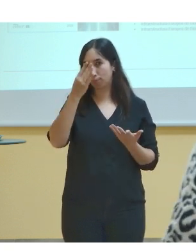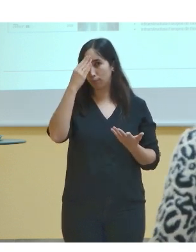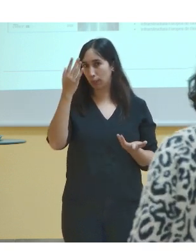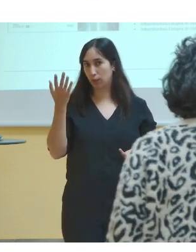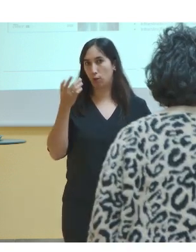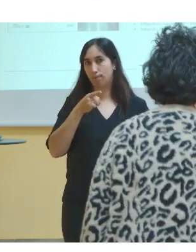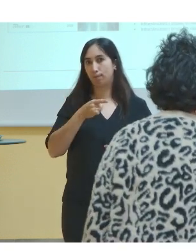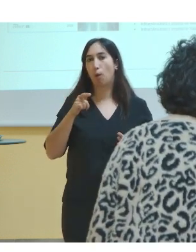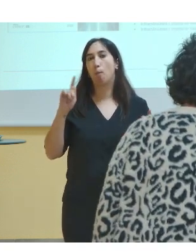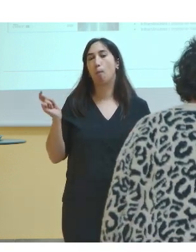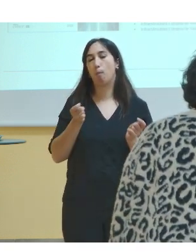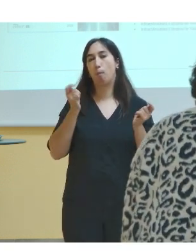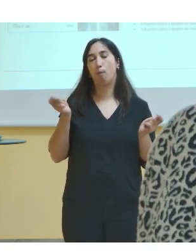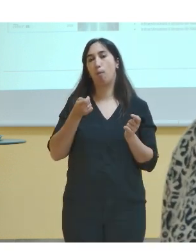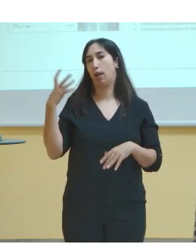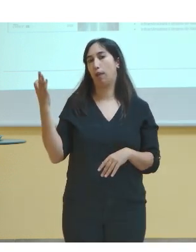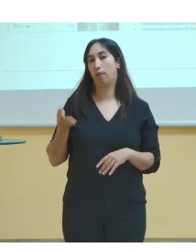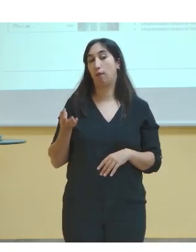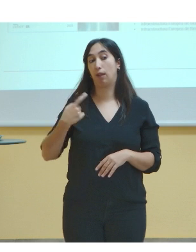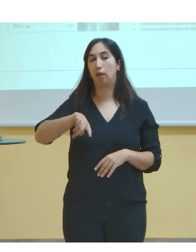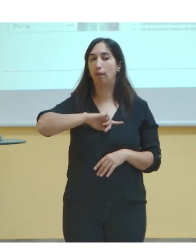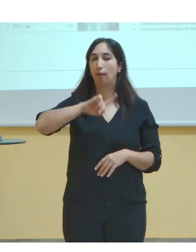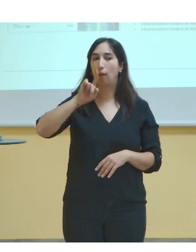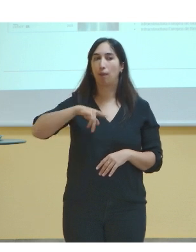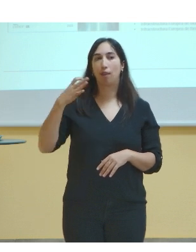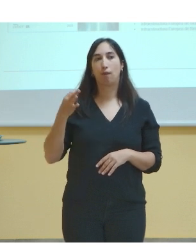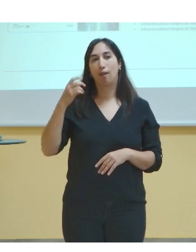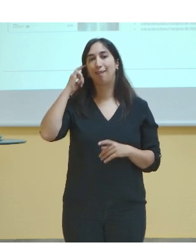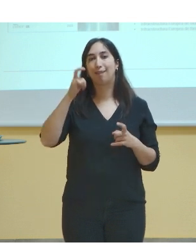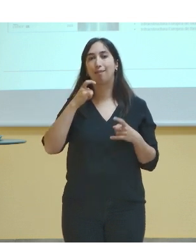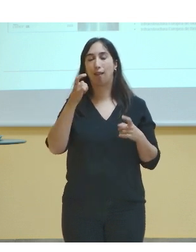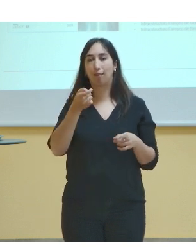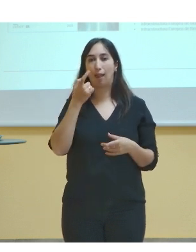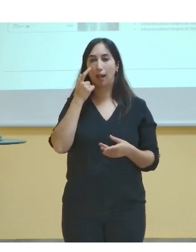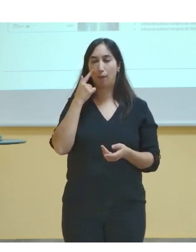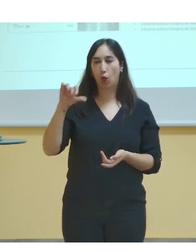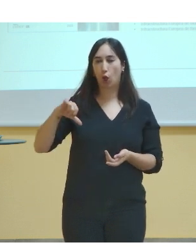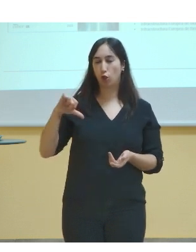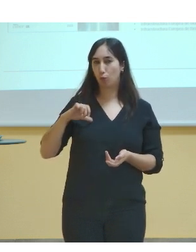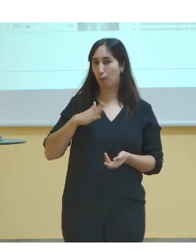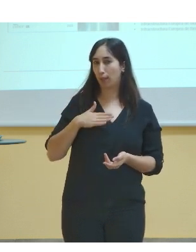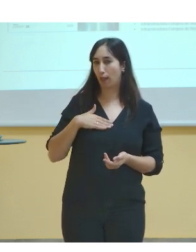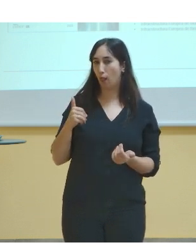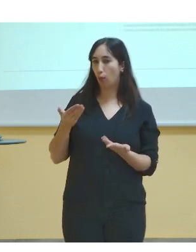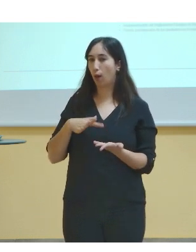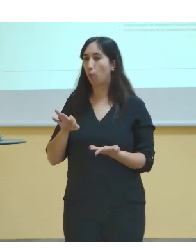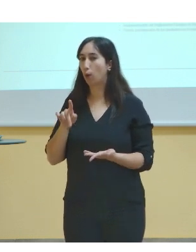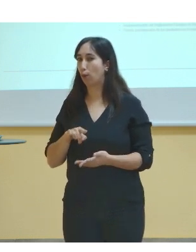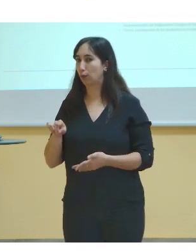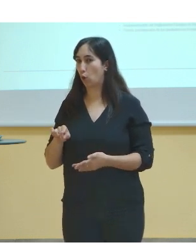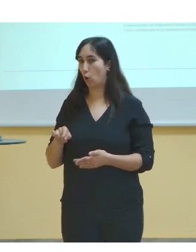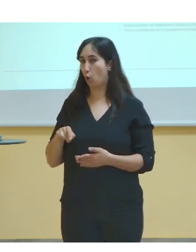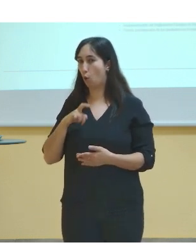que hay que promocionar y que nosotros también tenemos que intentar ver en nuestro hospital qué posibilidades hay de donar